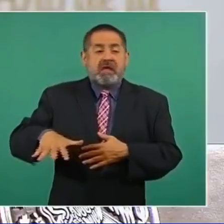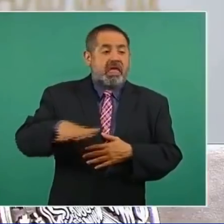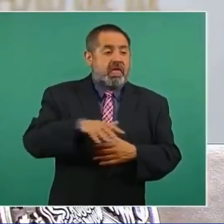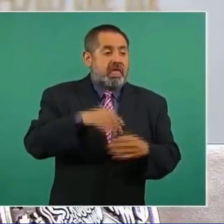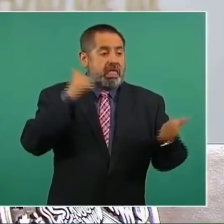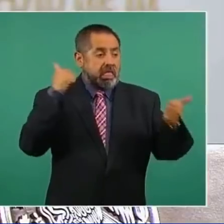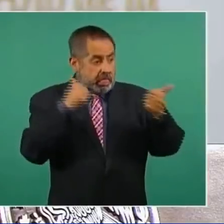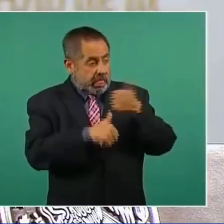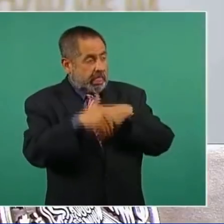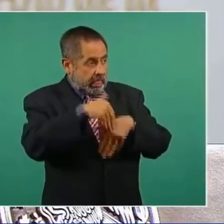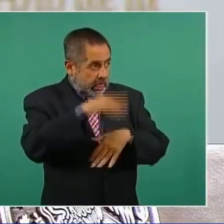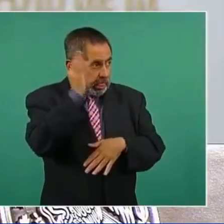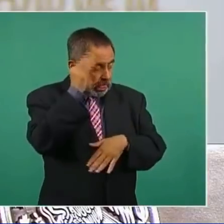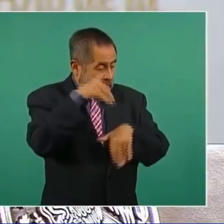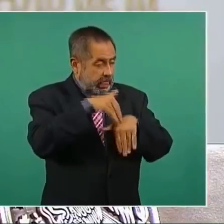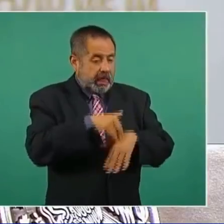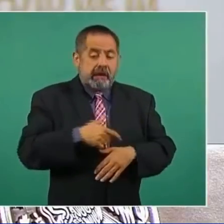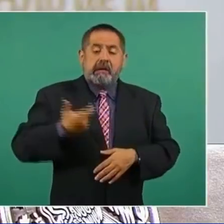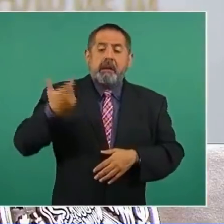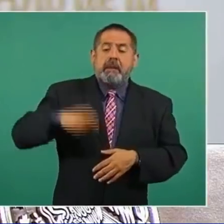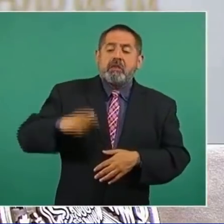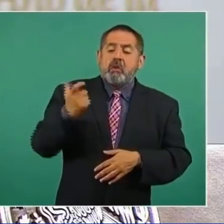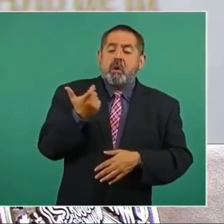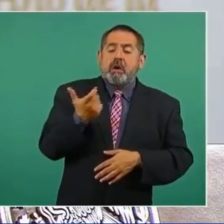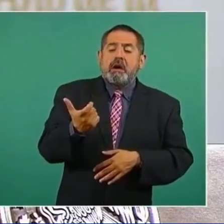el sometimiento al poder económico